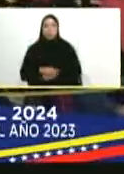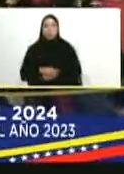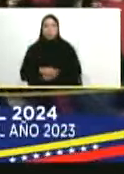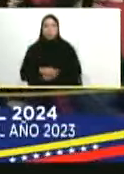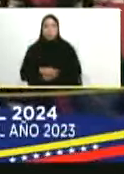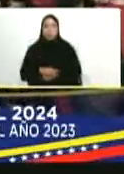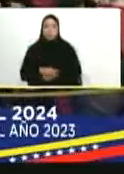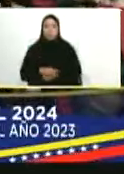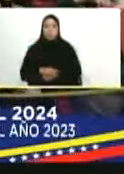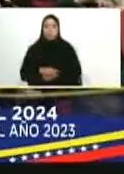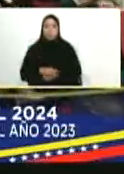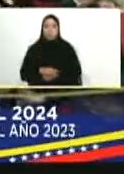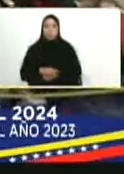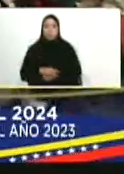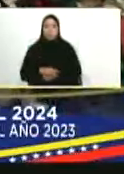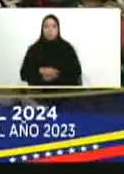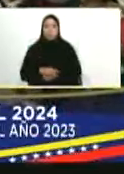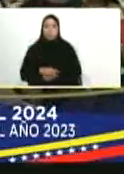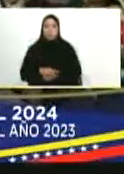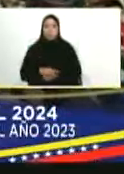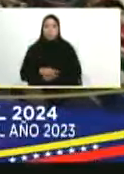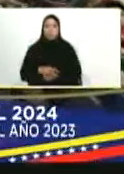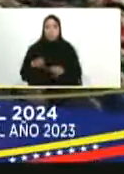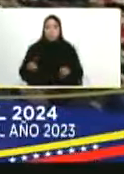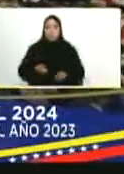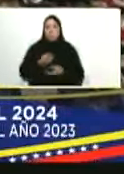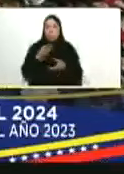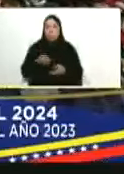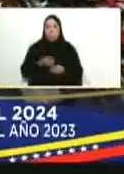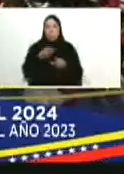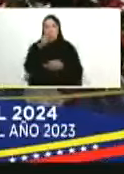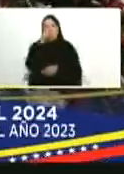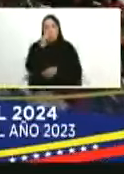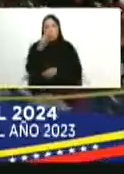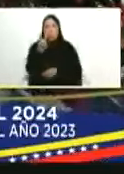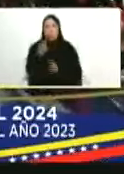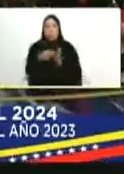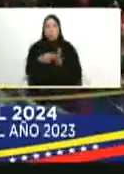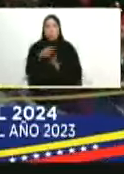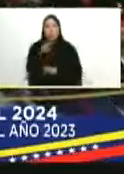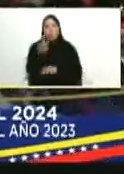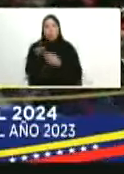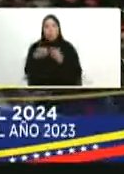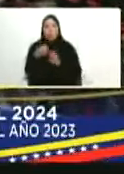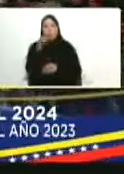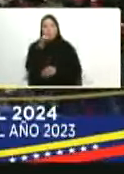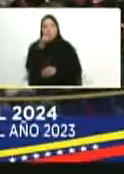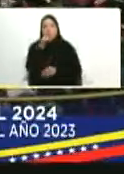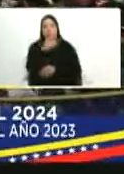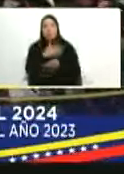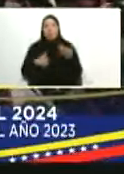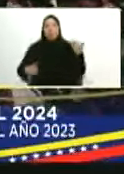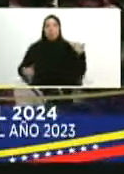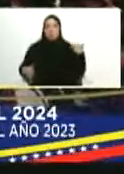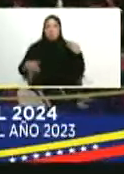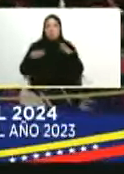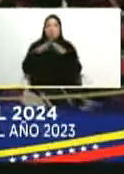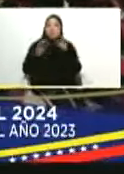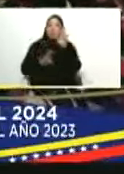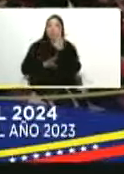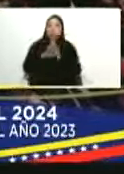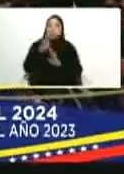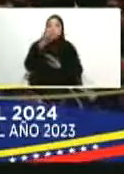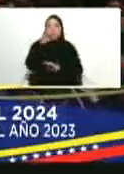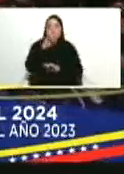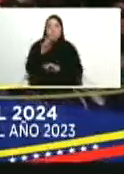Durante aquel mensaje del año 2023, donde se ha dado cuenta de todos los avances realizados durante el